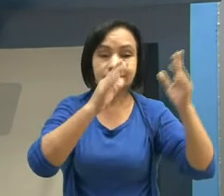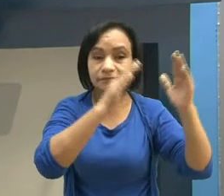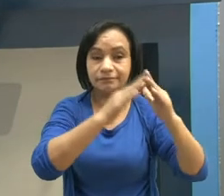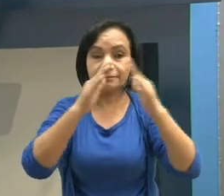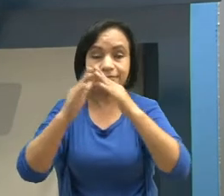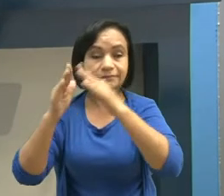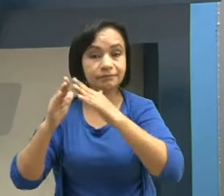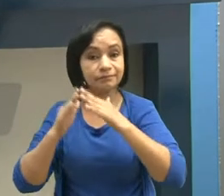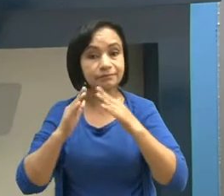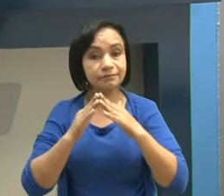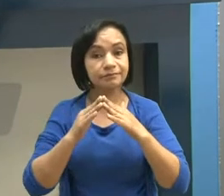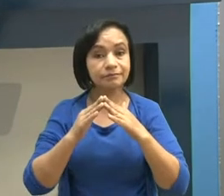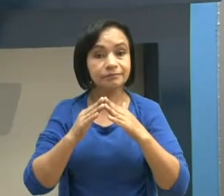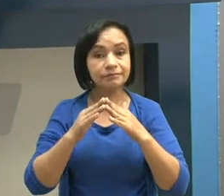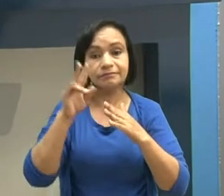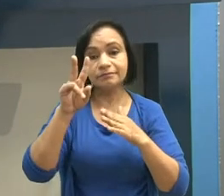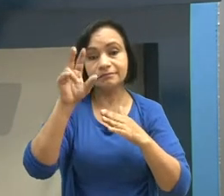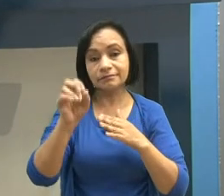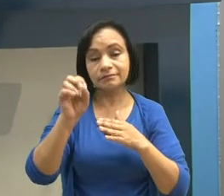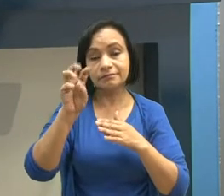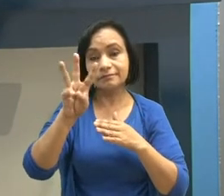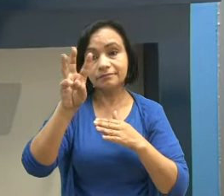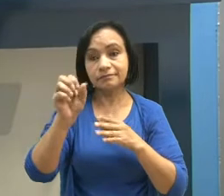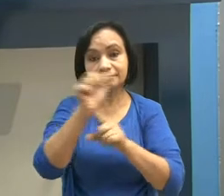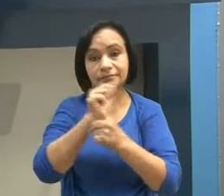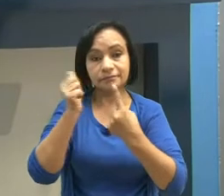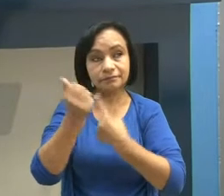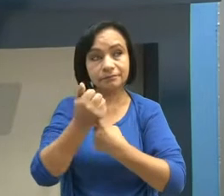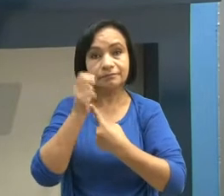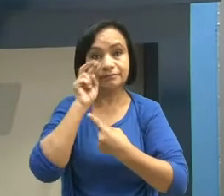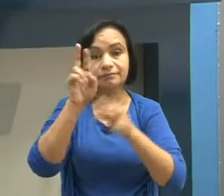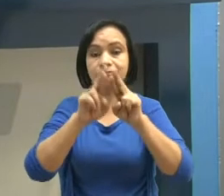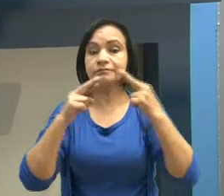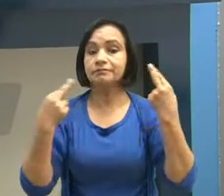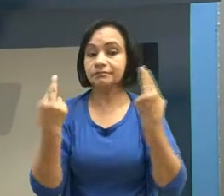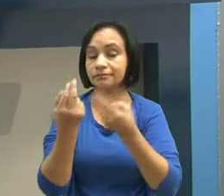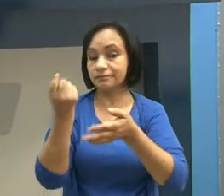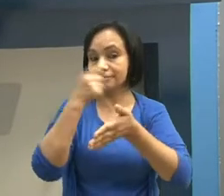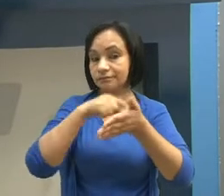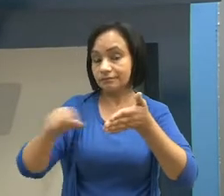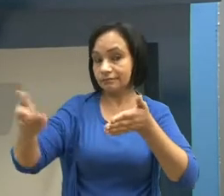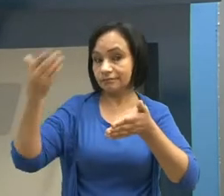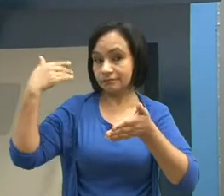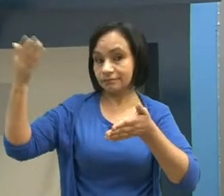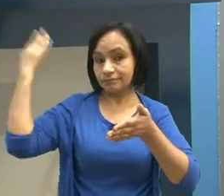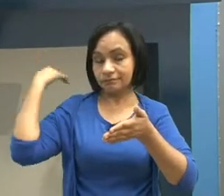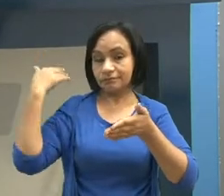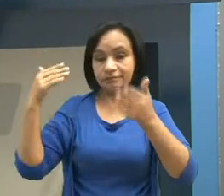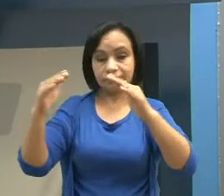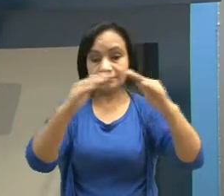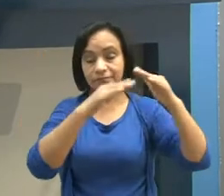¿verdad? Eso incluye en unas 20, 30 asambleas de ese tipo que veíamos ahí. La semana pasada realizamos una en la ciudad de